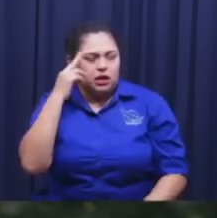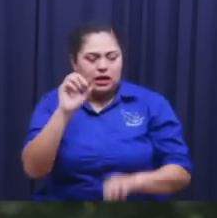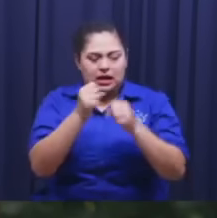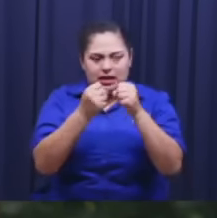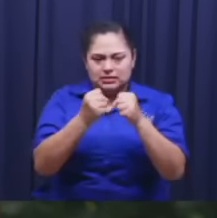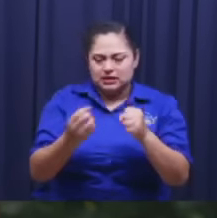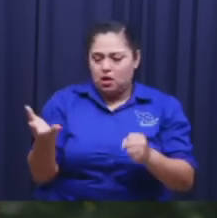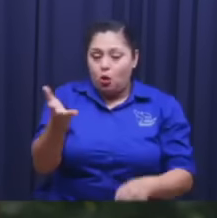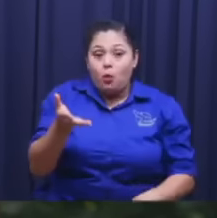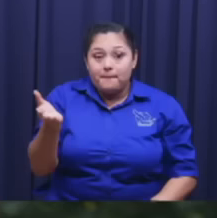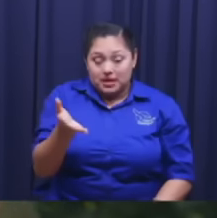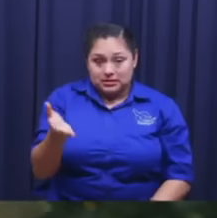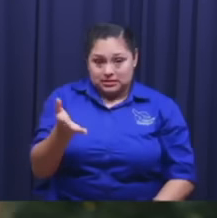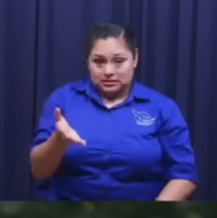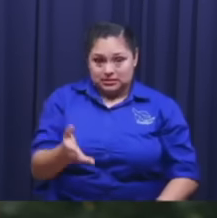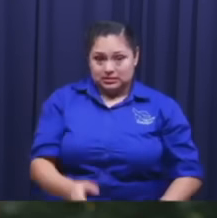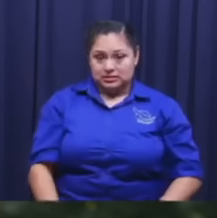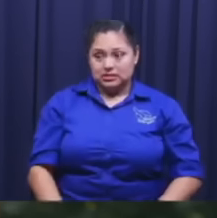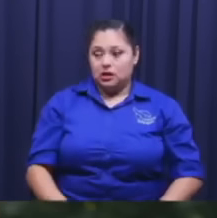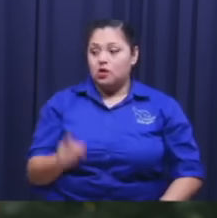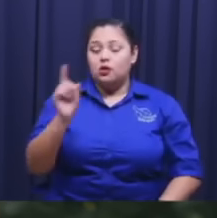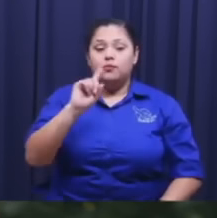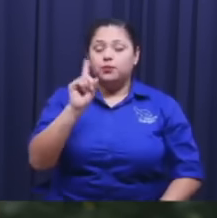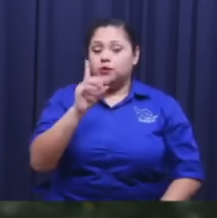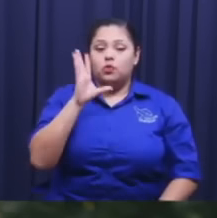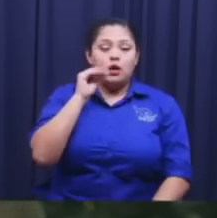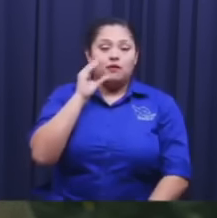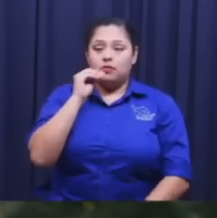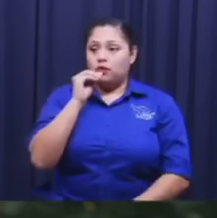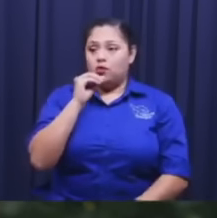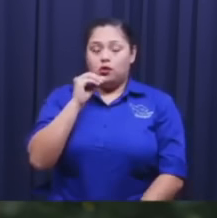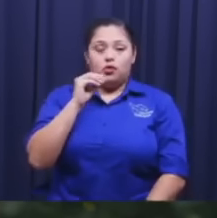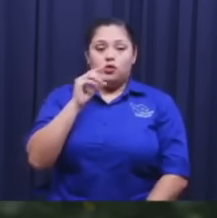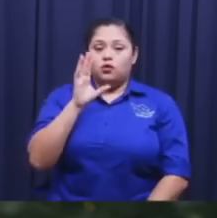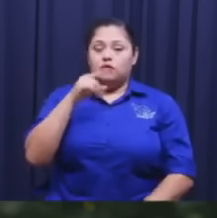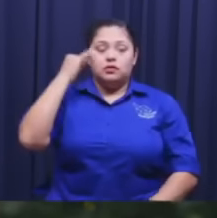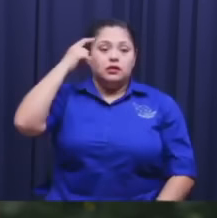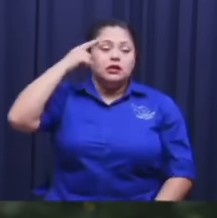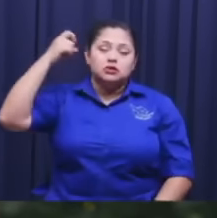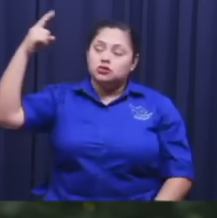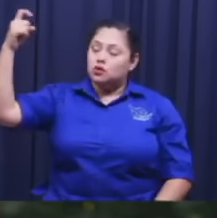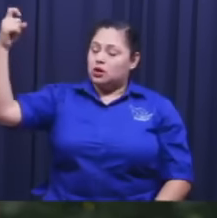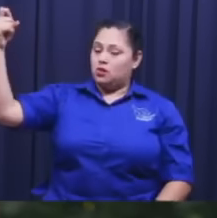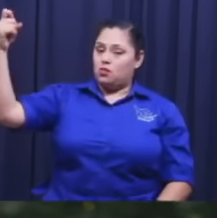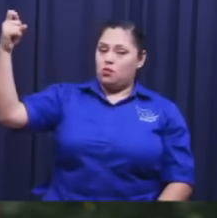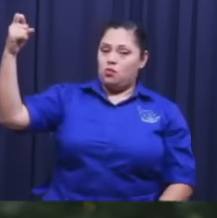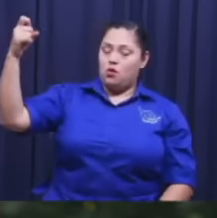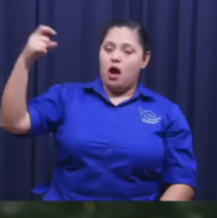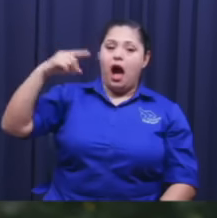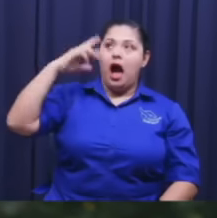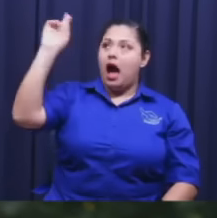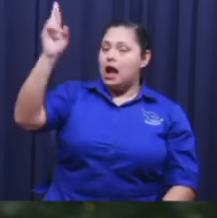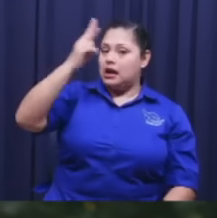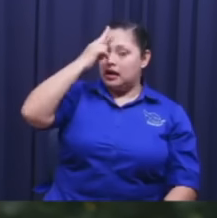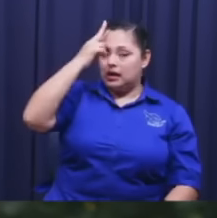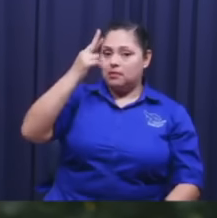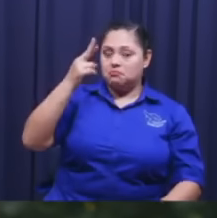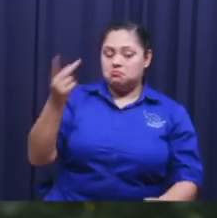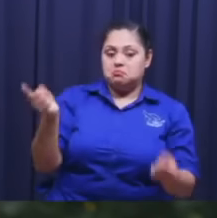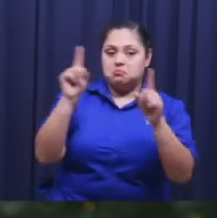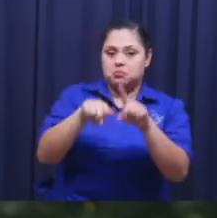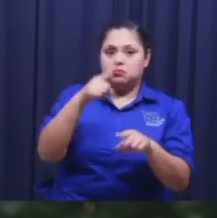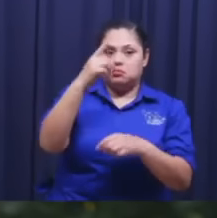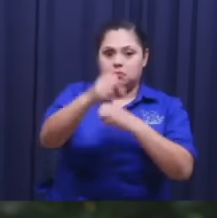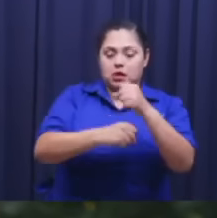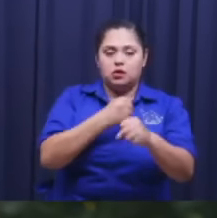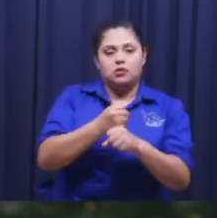olvidó, no habló del sueño interpretado al rey, se quedó callado, pasó como un año?